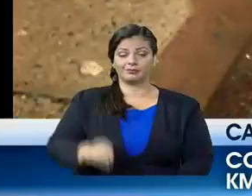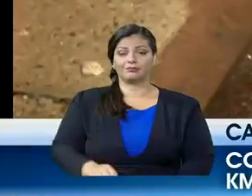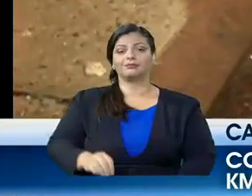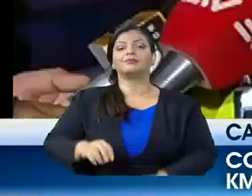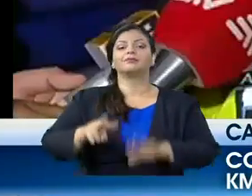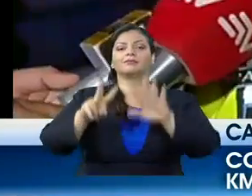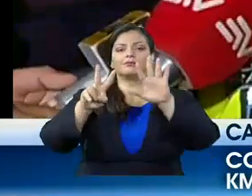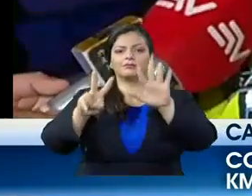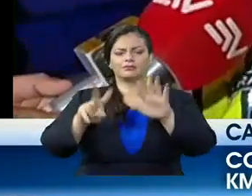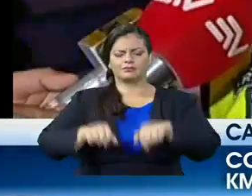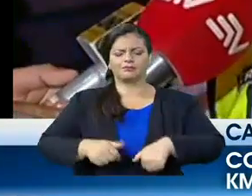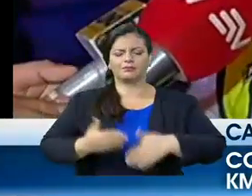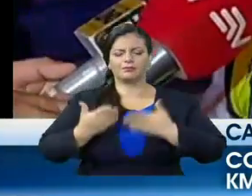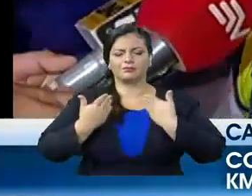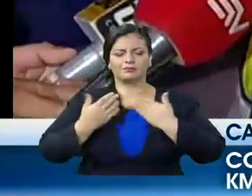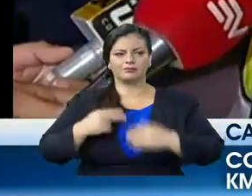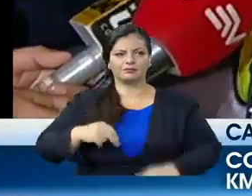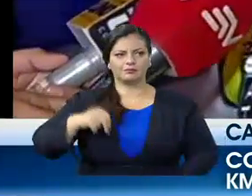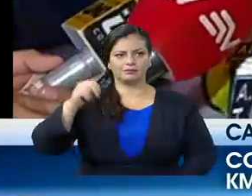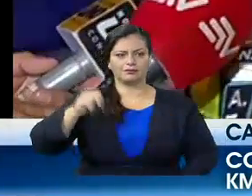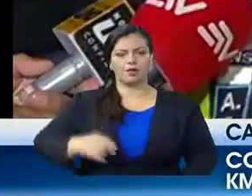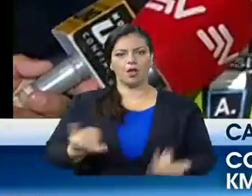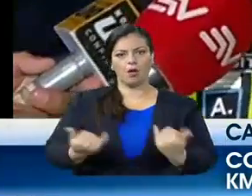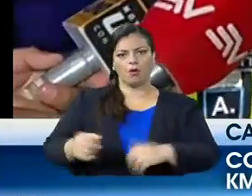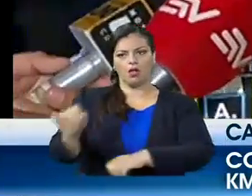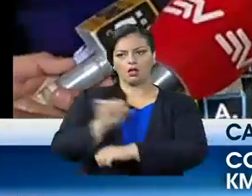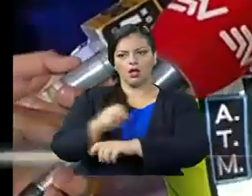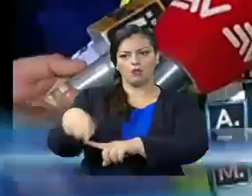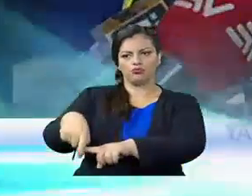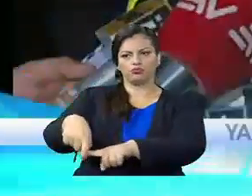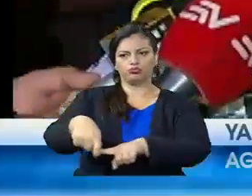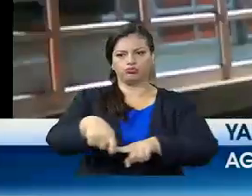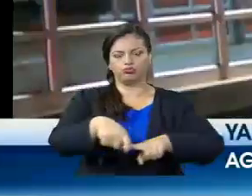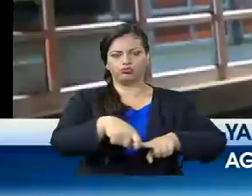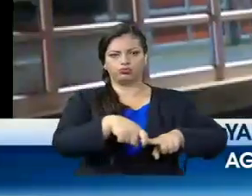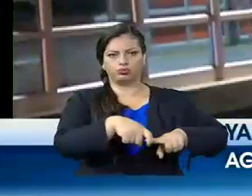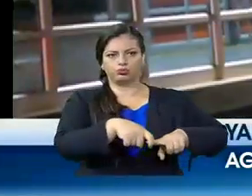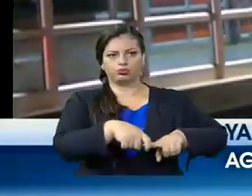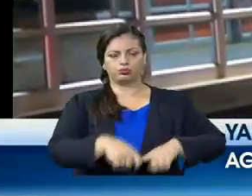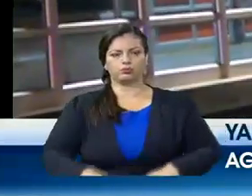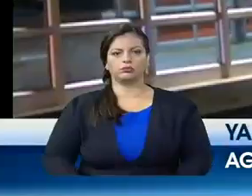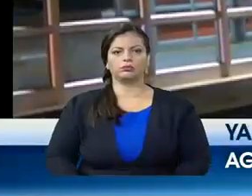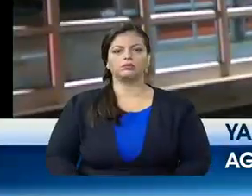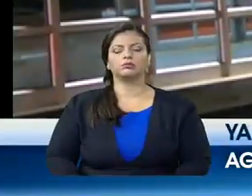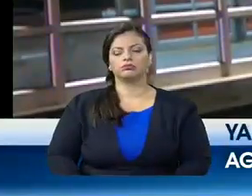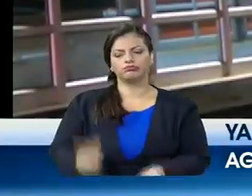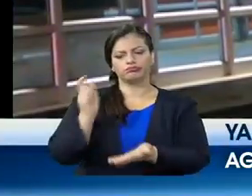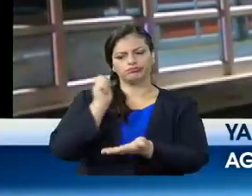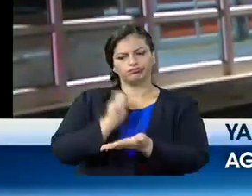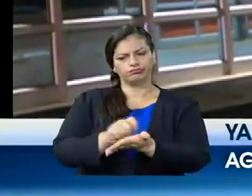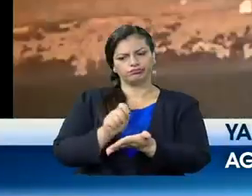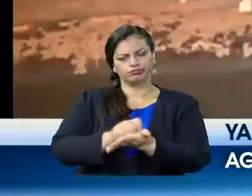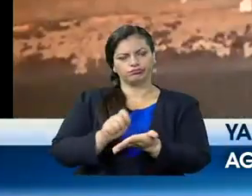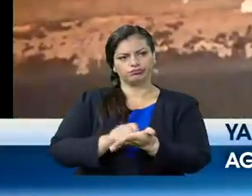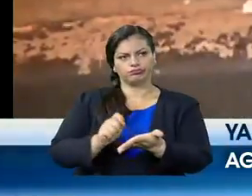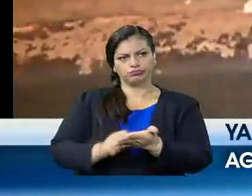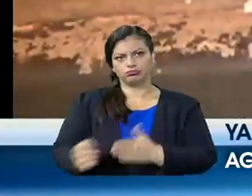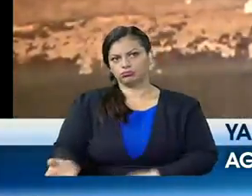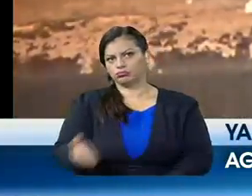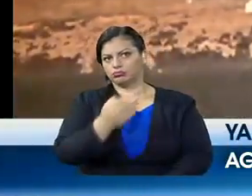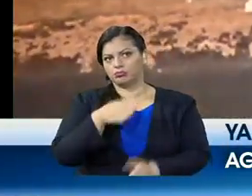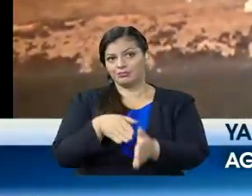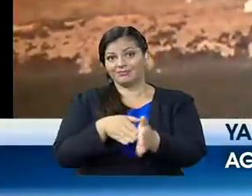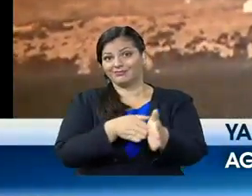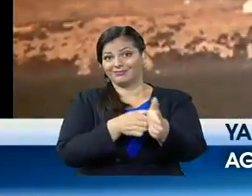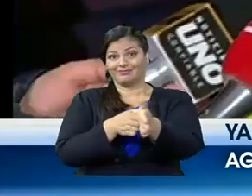de la urbe. El carro va a ser retenido en lo que es el canchón, vamos a hacer el respectivo parte, ya que hay daños al bien público, ya el